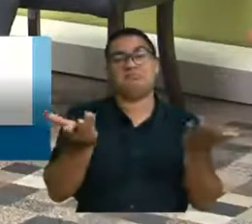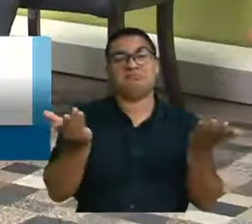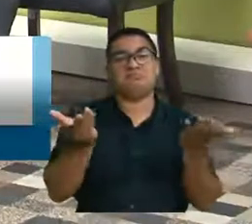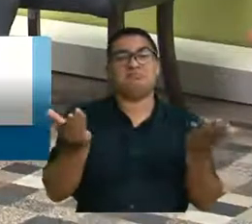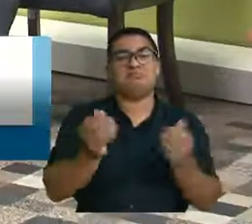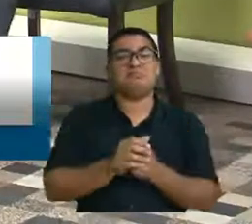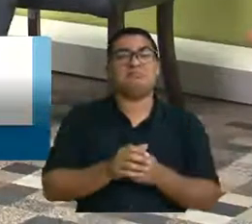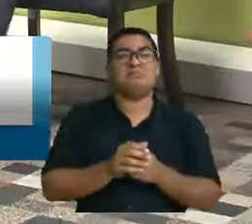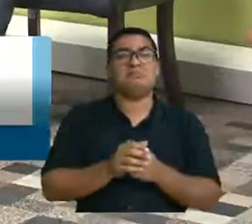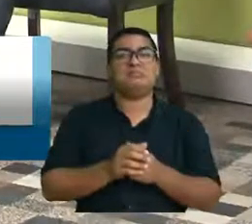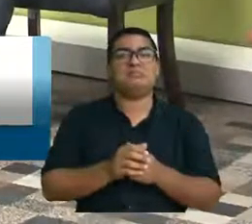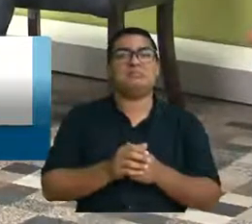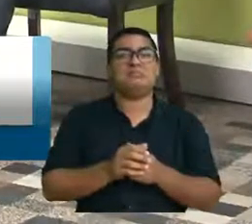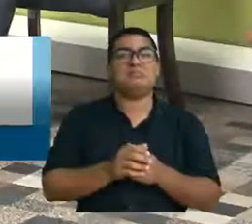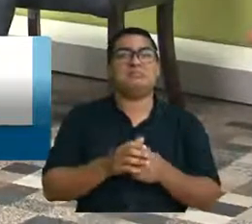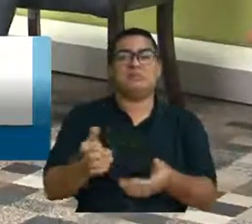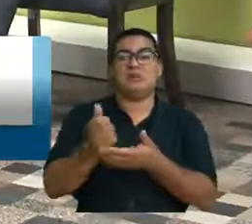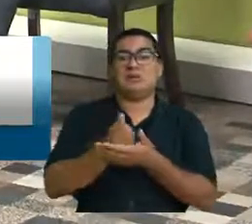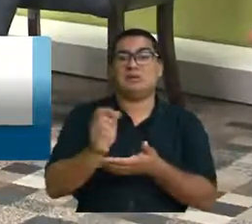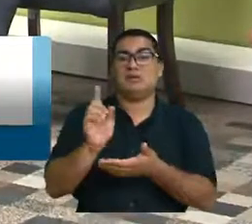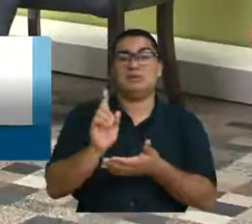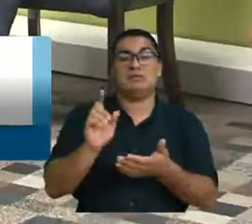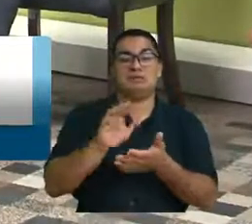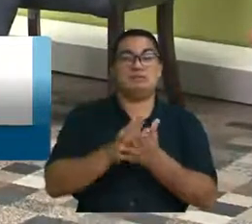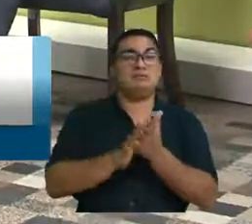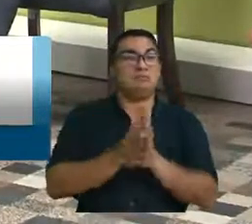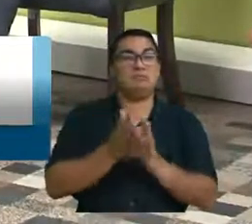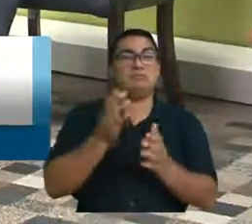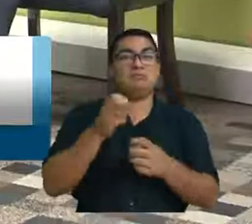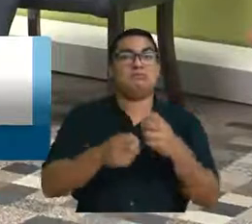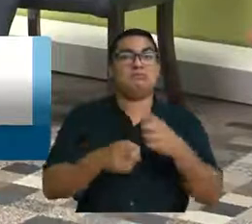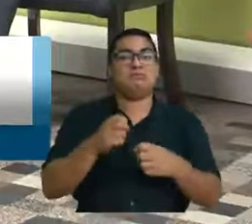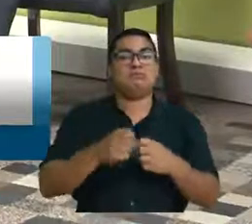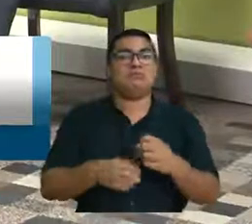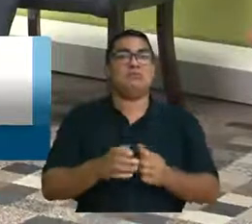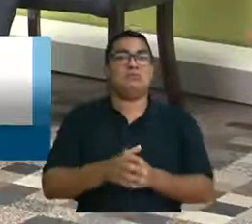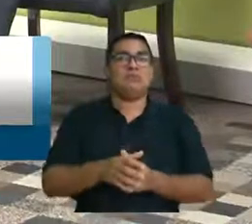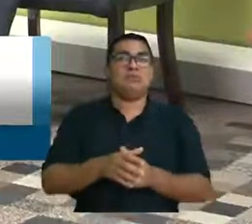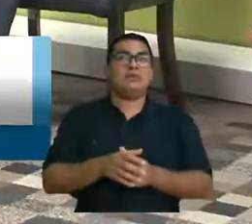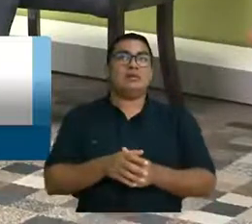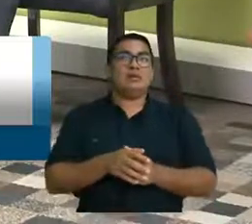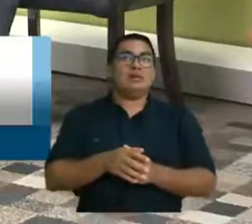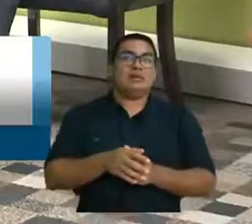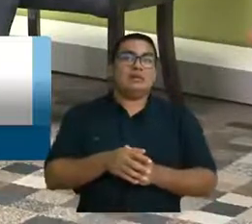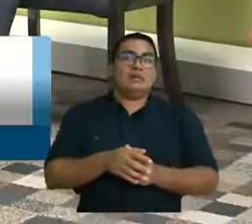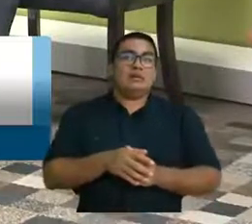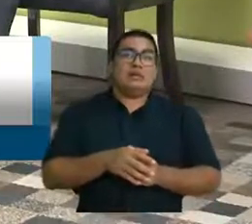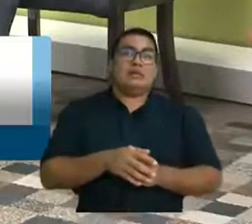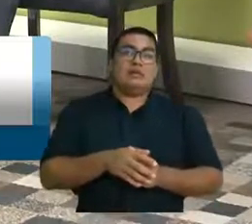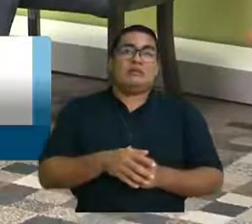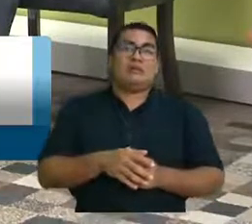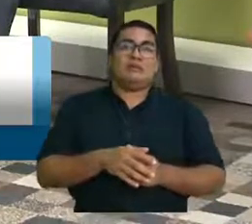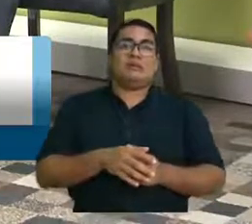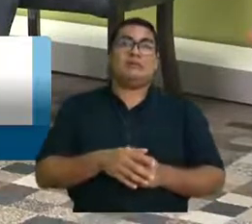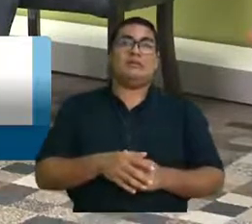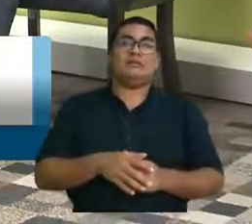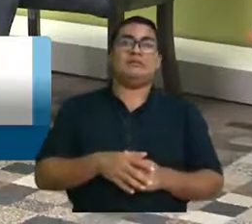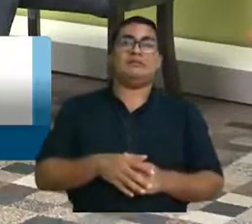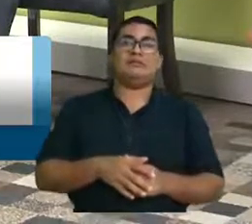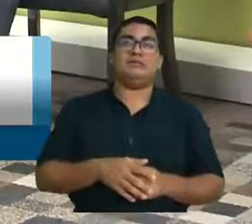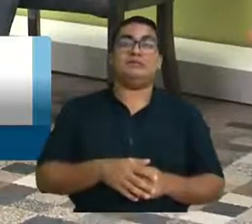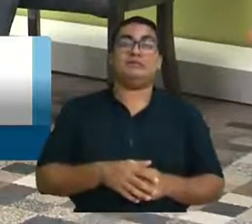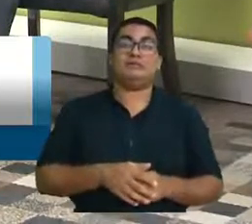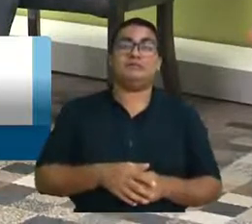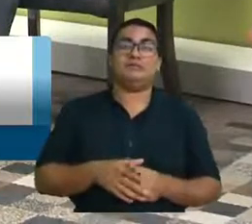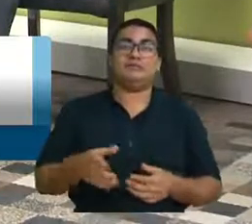el correcto, que más bien de ayudarme me va a perjudicar. Algunos necesariamente también no traen, doctora, el porcentaje